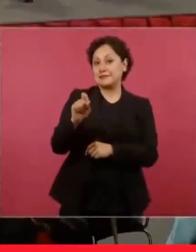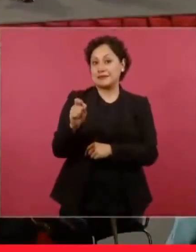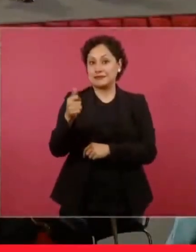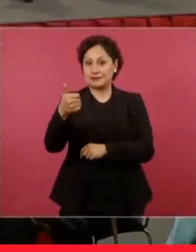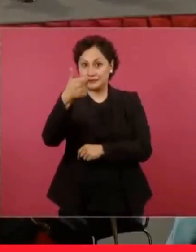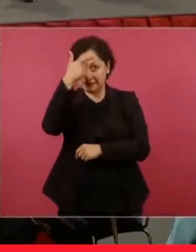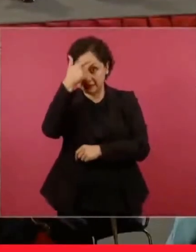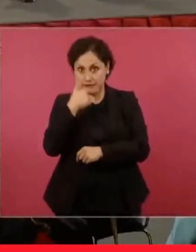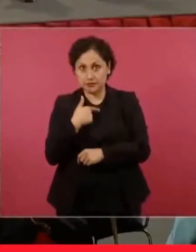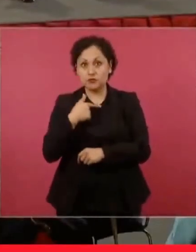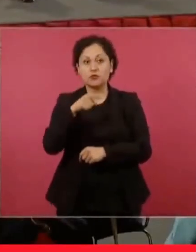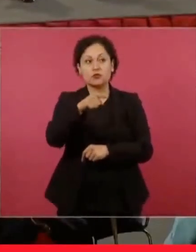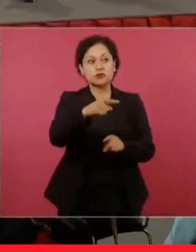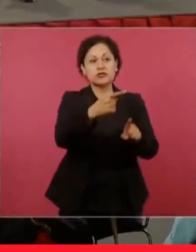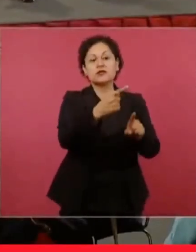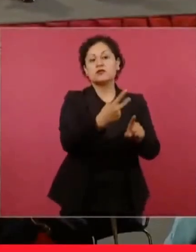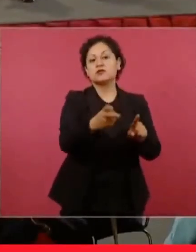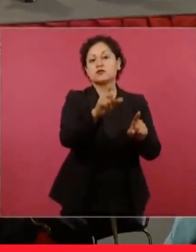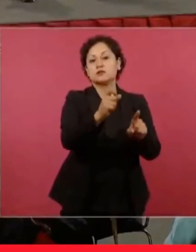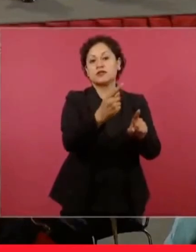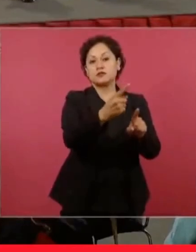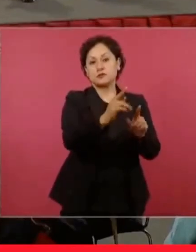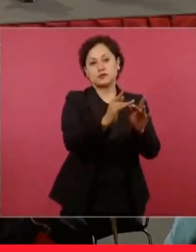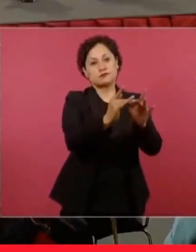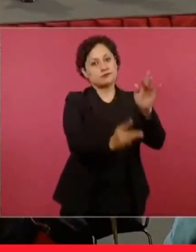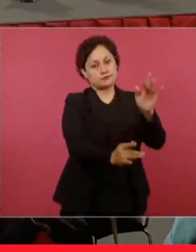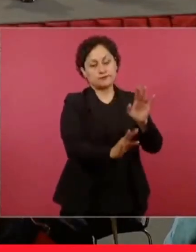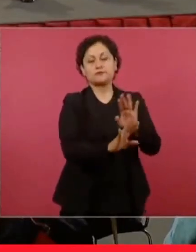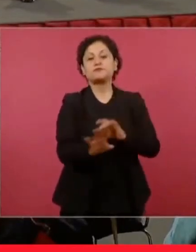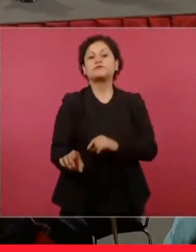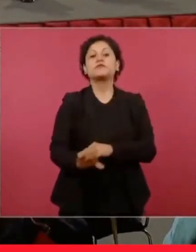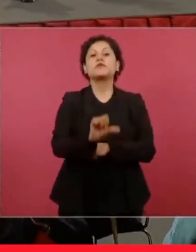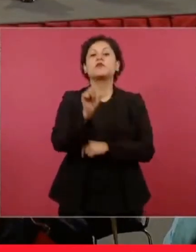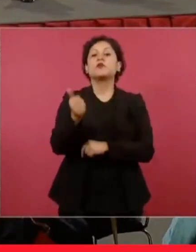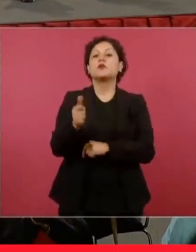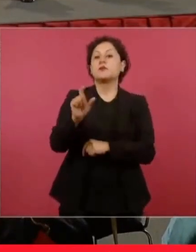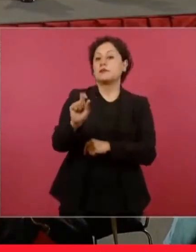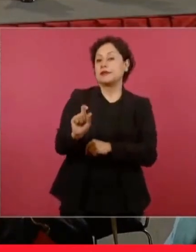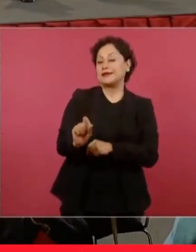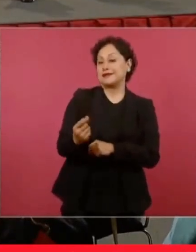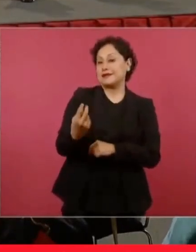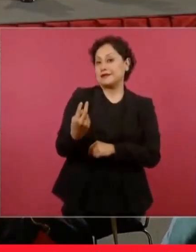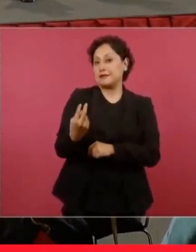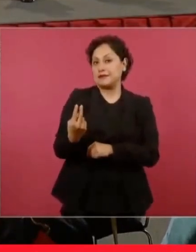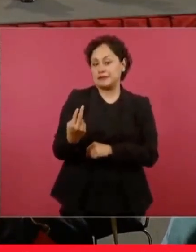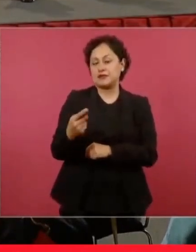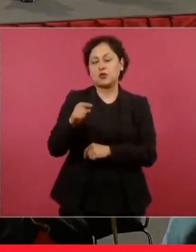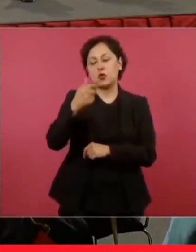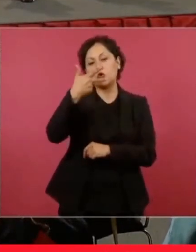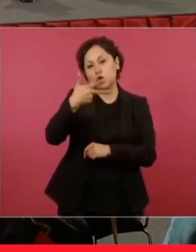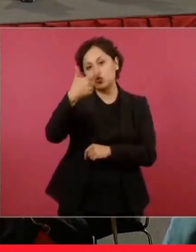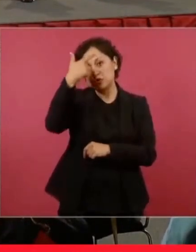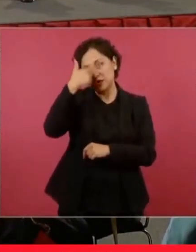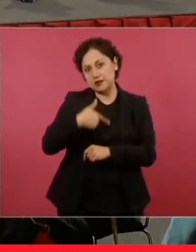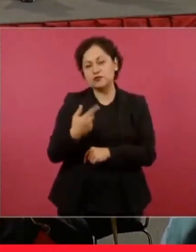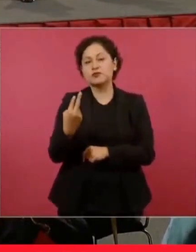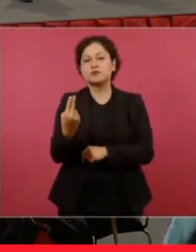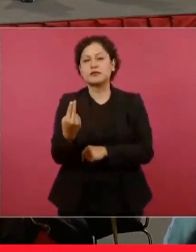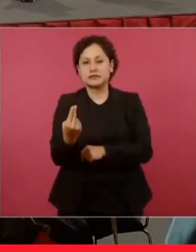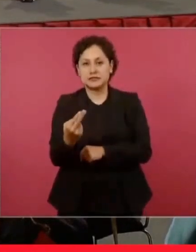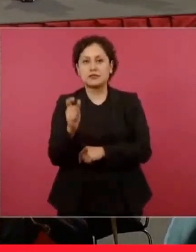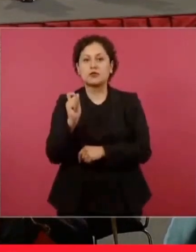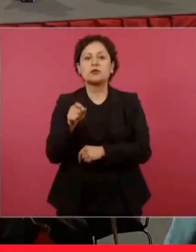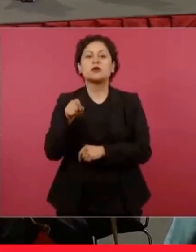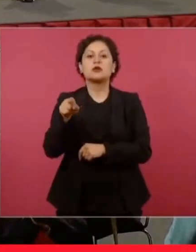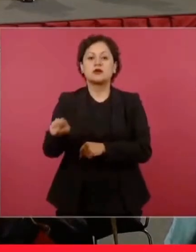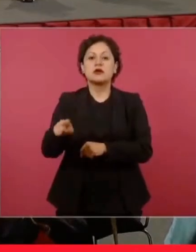central generadora de 221 megawatts. A las 20:25 teníamos condiciones para iniciar la reconexión de